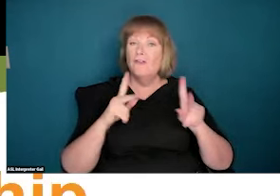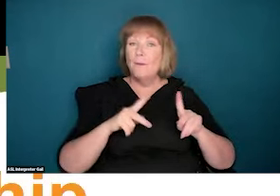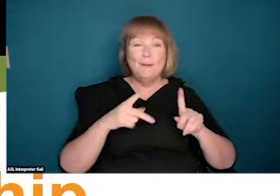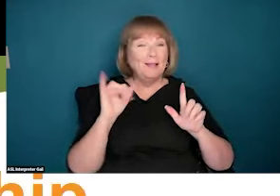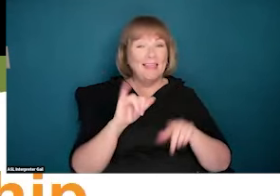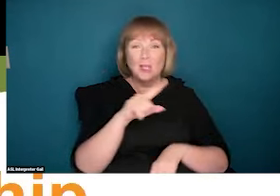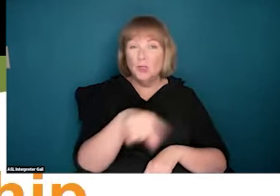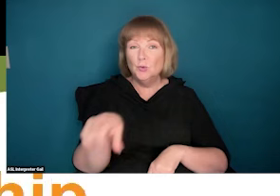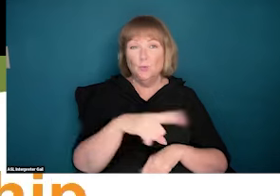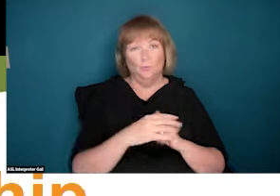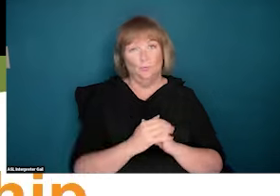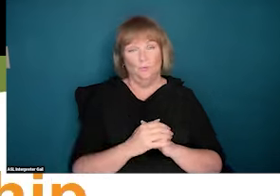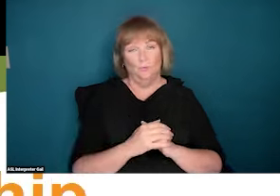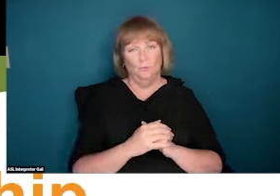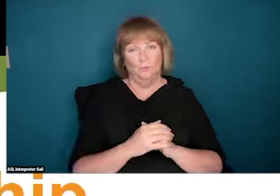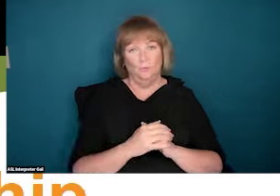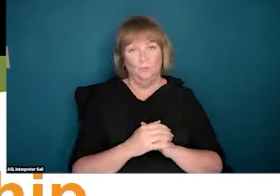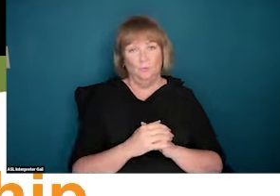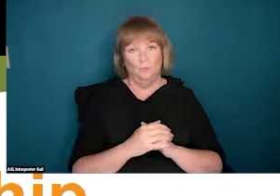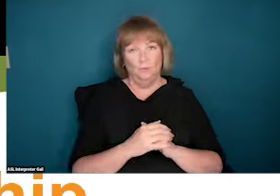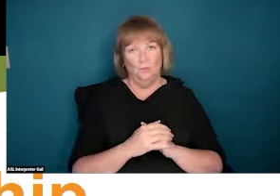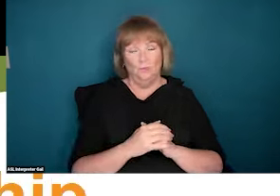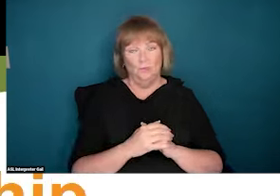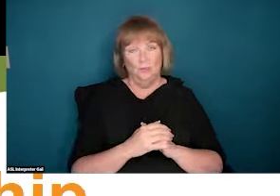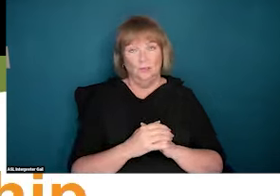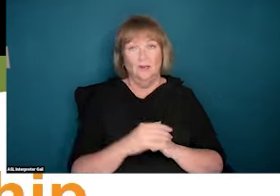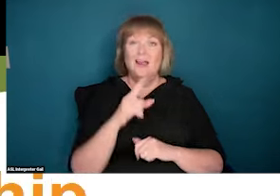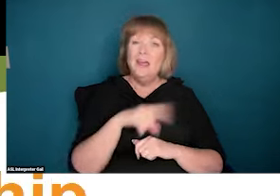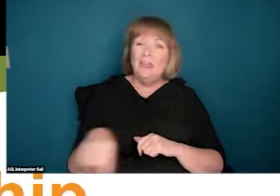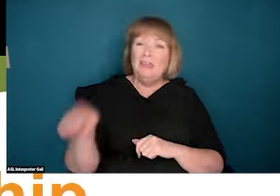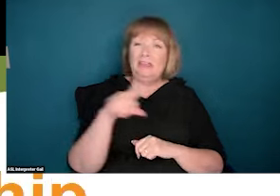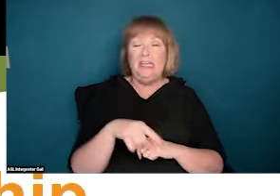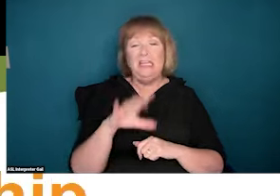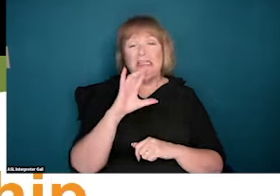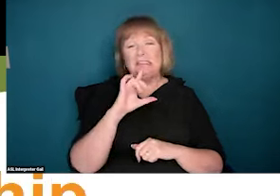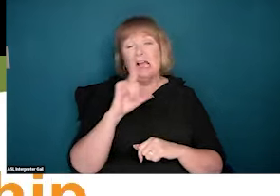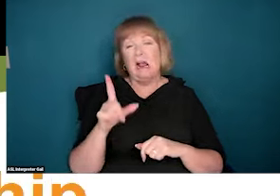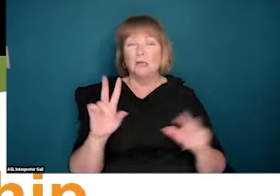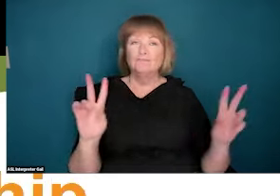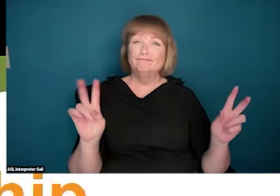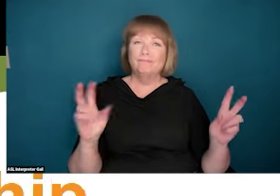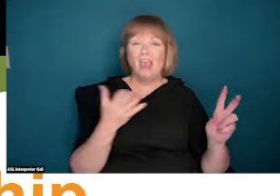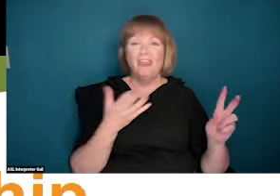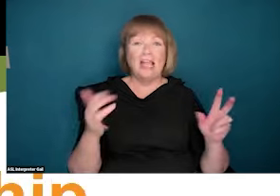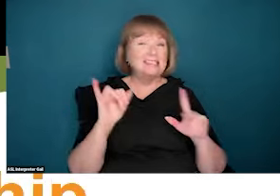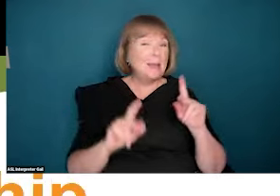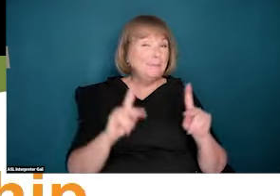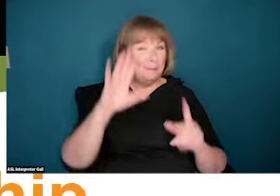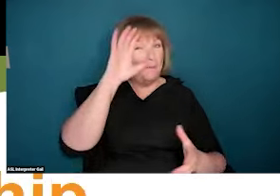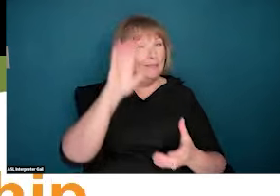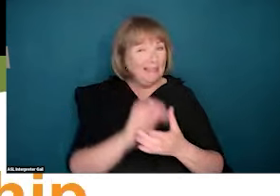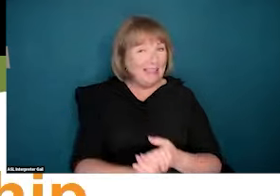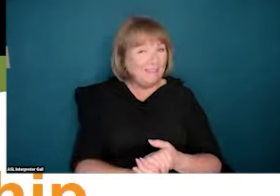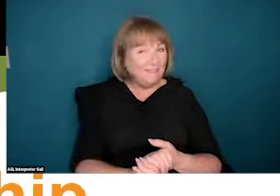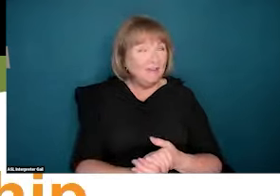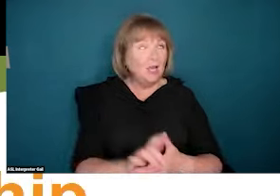de las personas como ustedes, de las familias, de las personas con discapacidad. Estas son cosas,